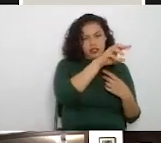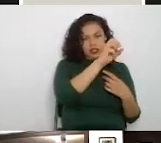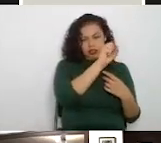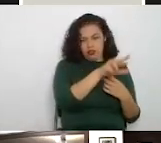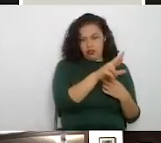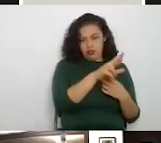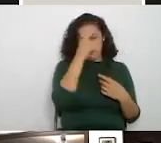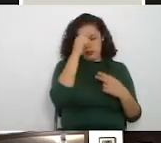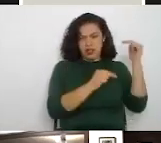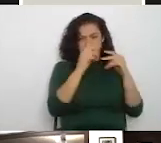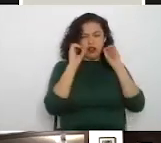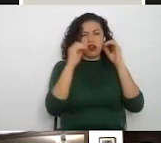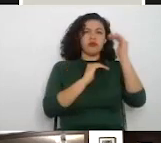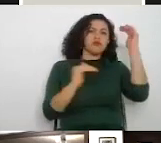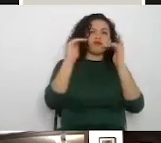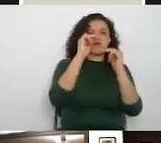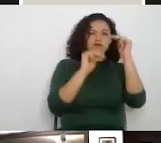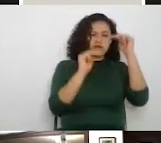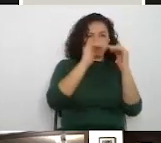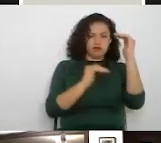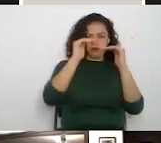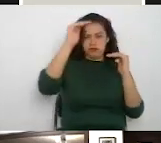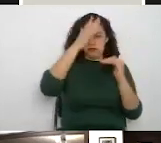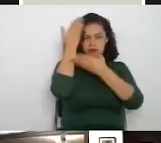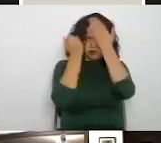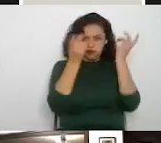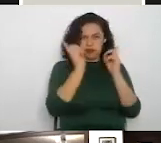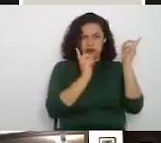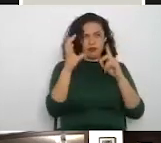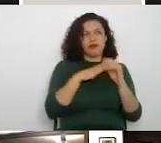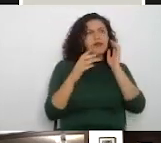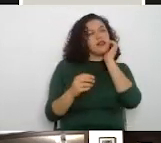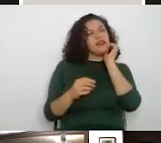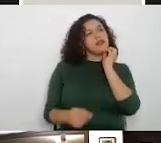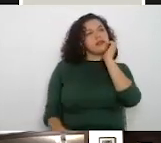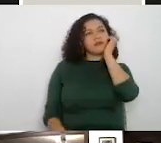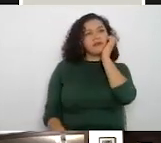organización. ¿Sí? No sé si haya dudas al respecto.